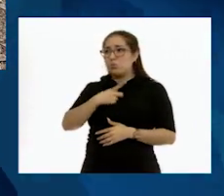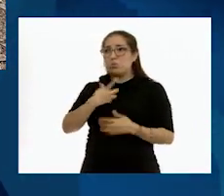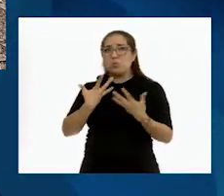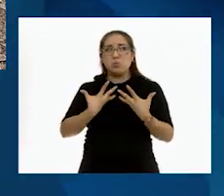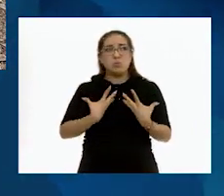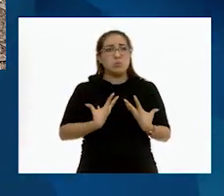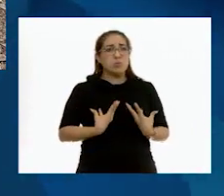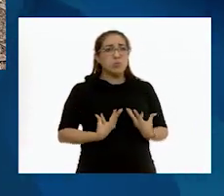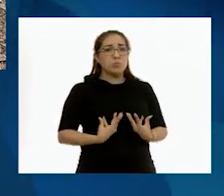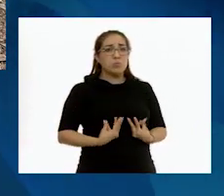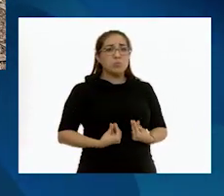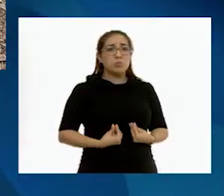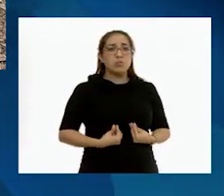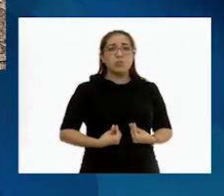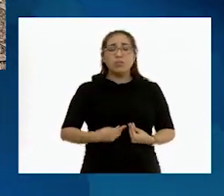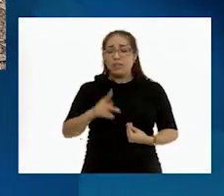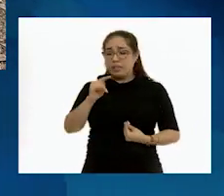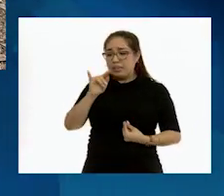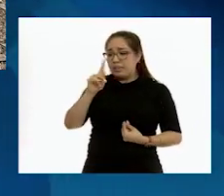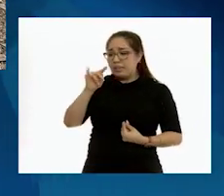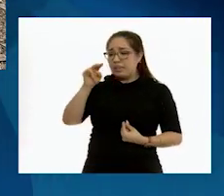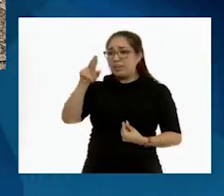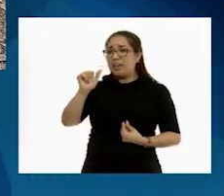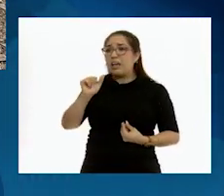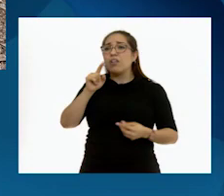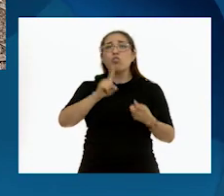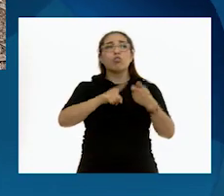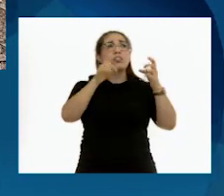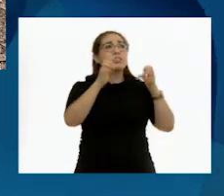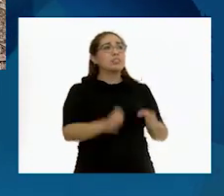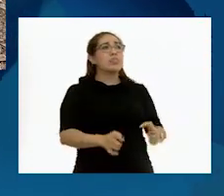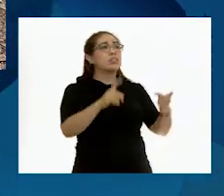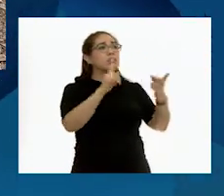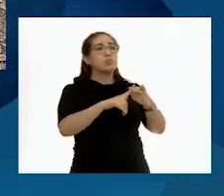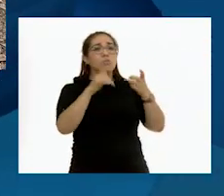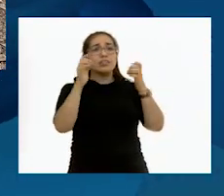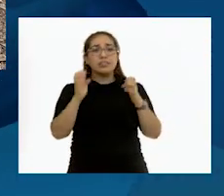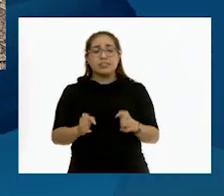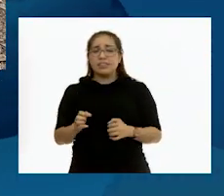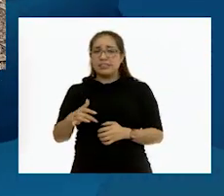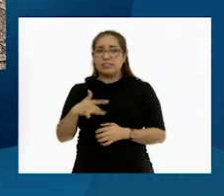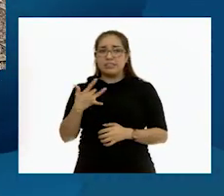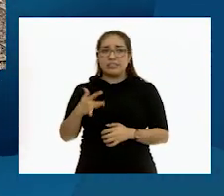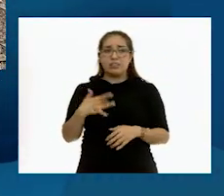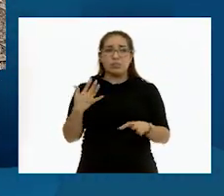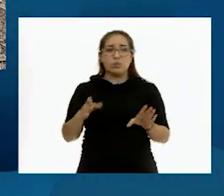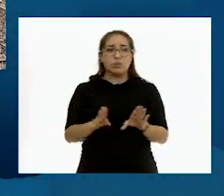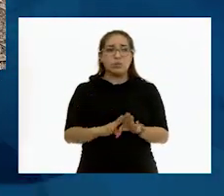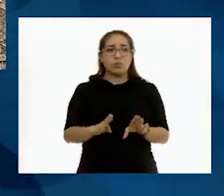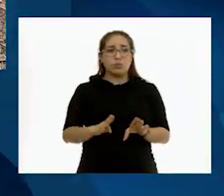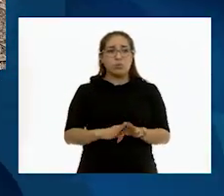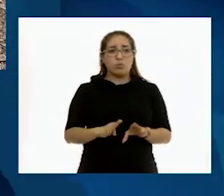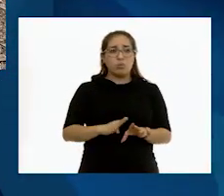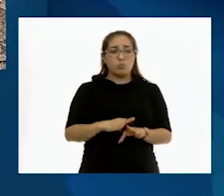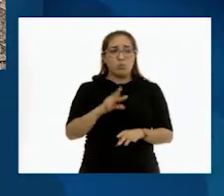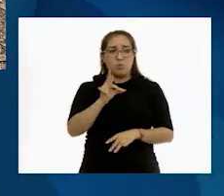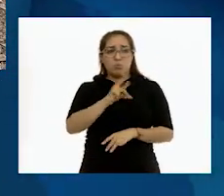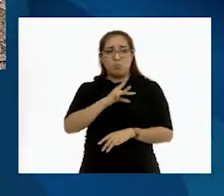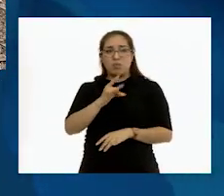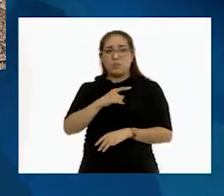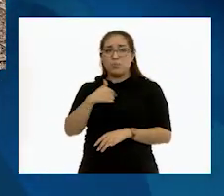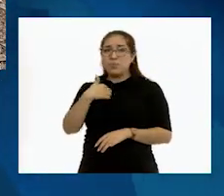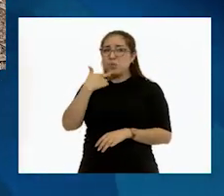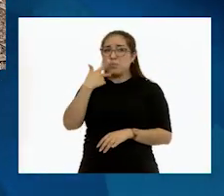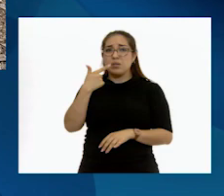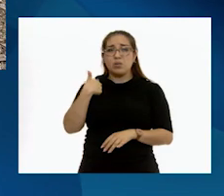abandonado. Ay, Titina, ¿dónde estás? Me empiezo a sentir como gris. Me da miedo. Creo que mejor voy a